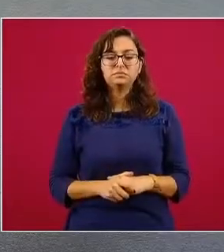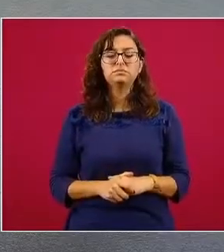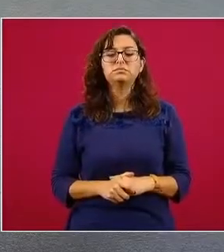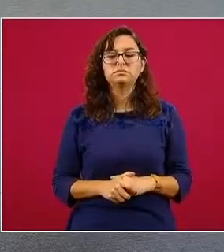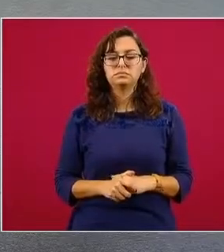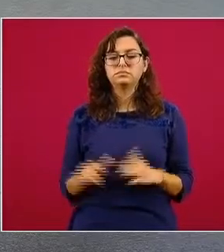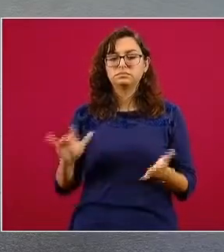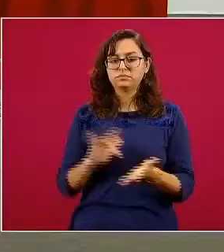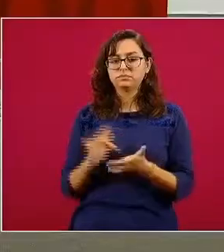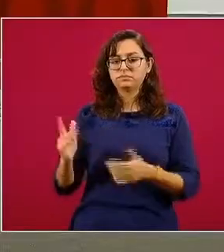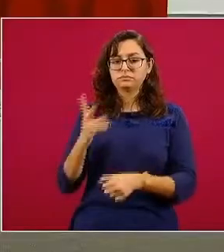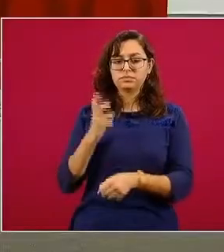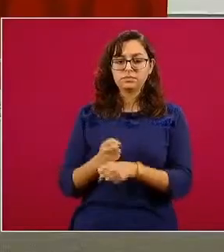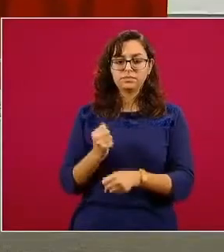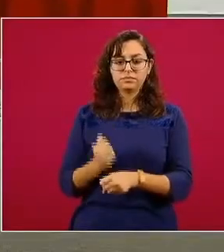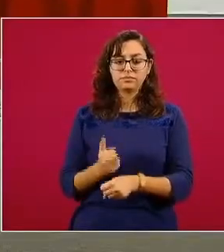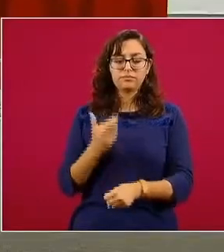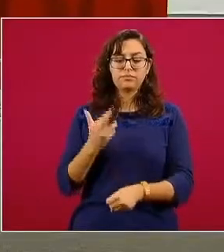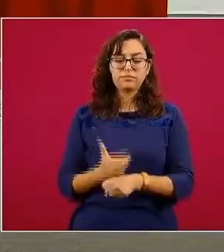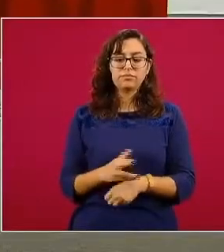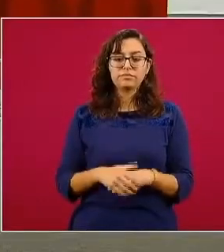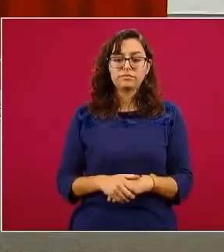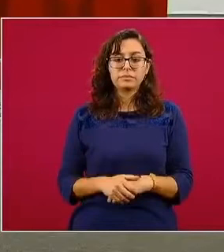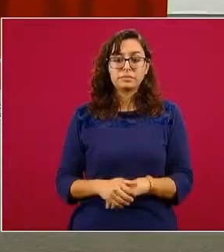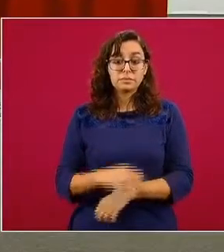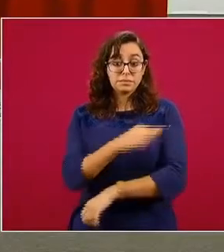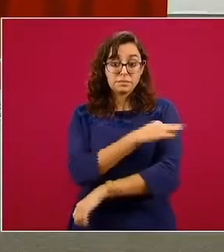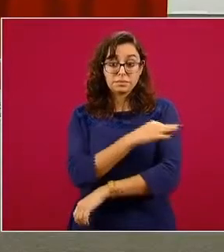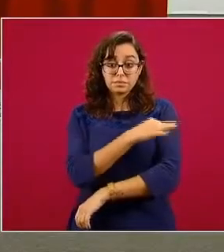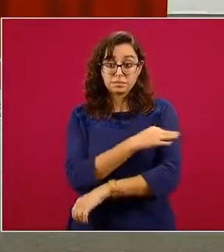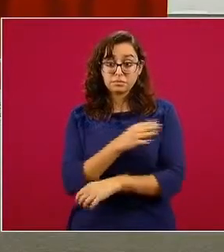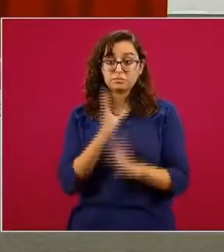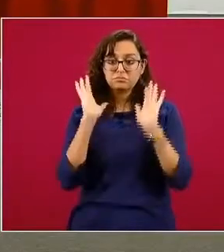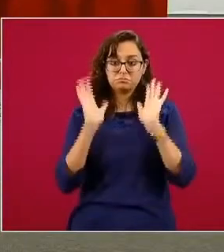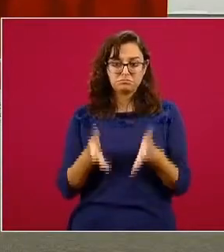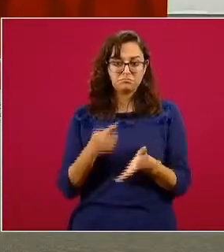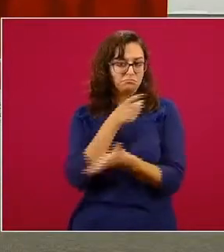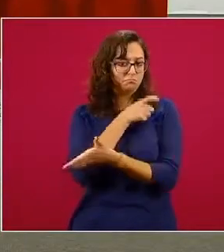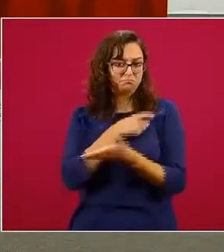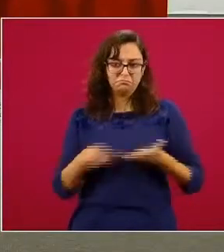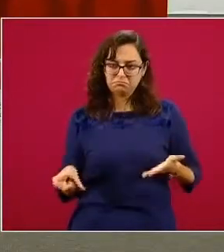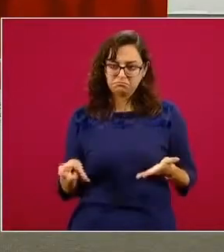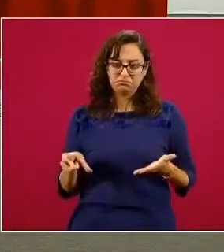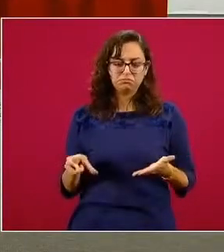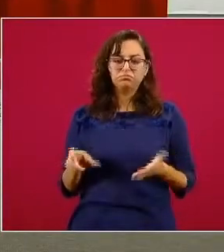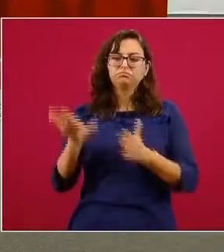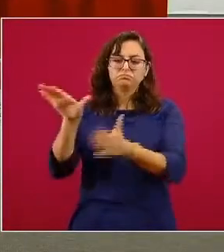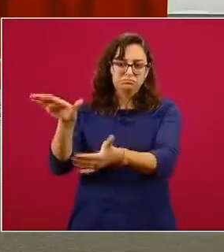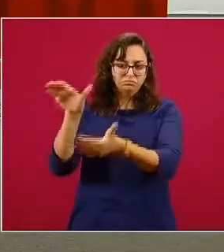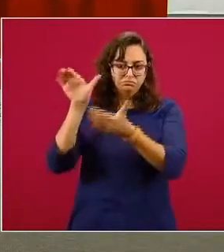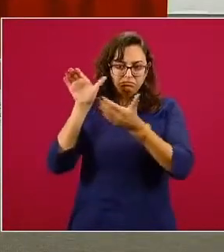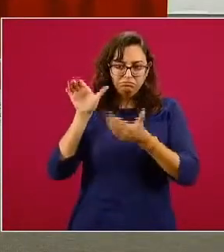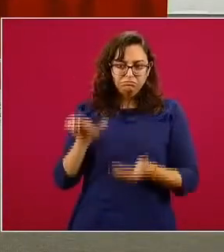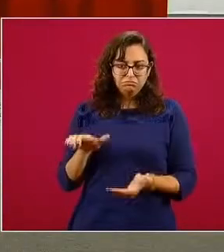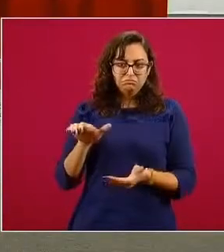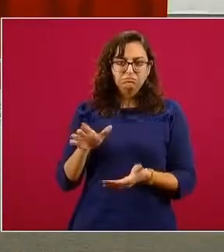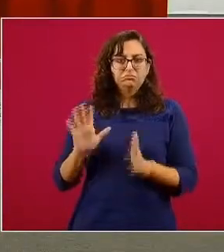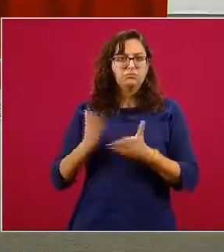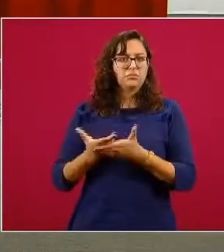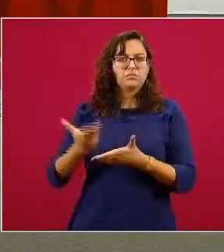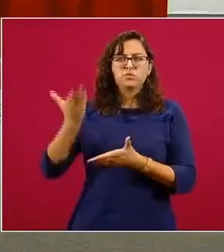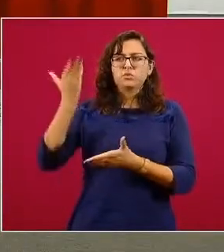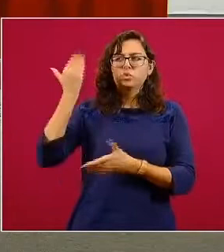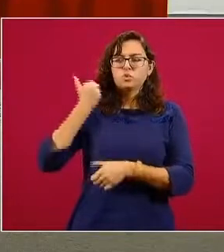Gracias, subsecretario. La vacuna ya está adquirida, es decir, eso ya se realizó de las gestiones